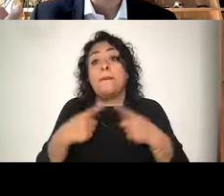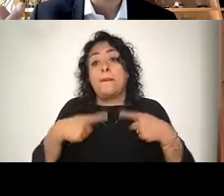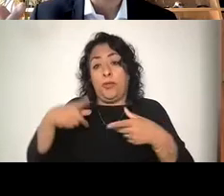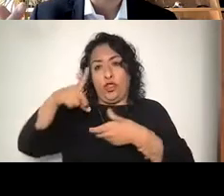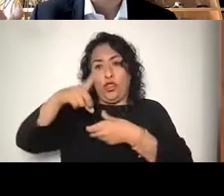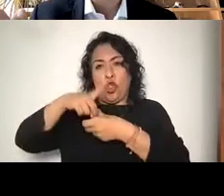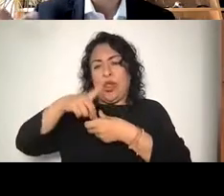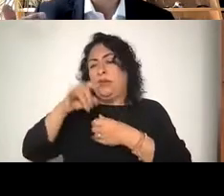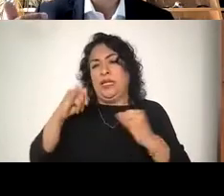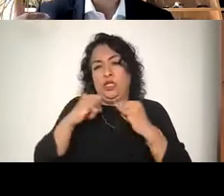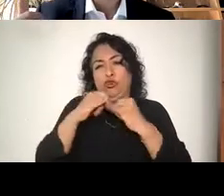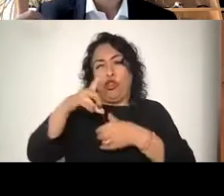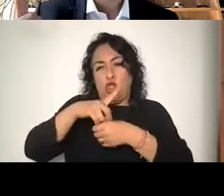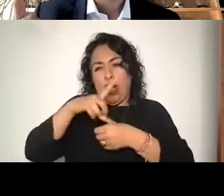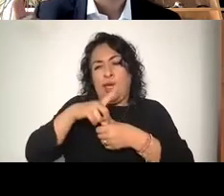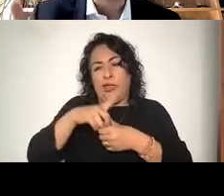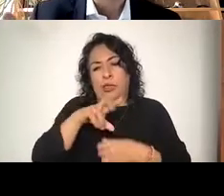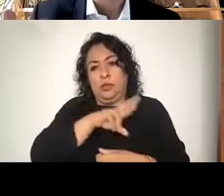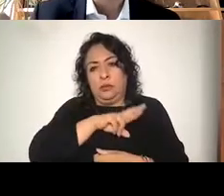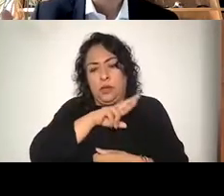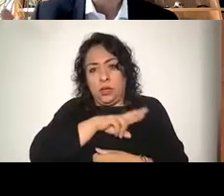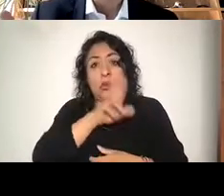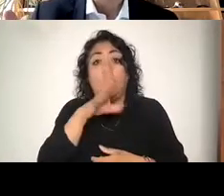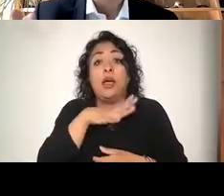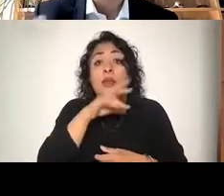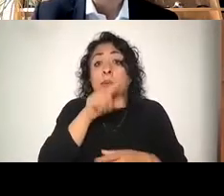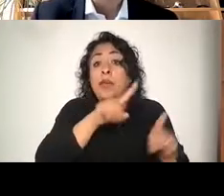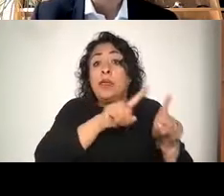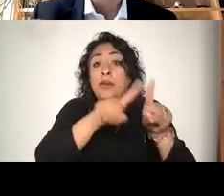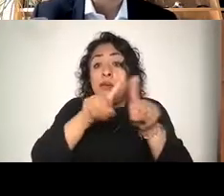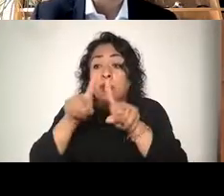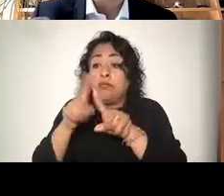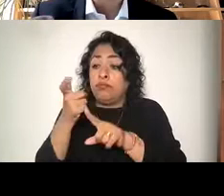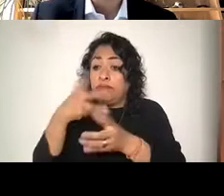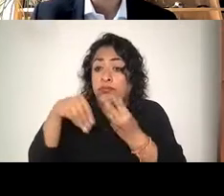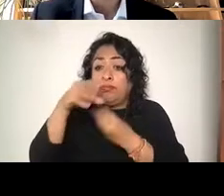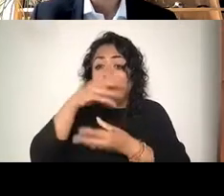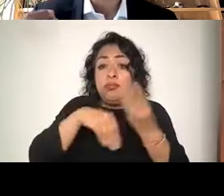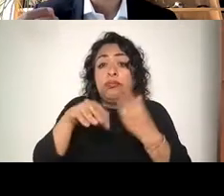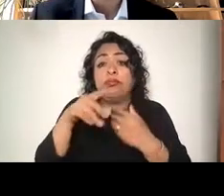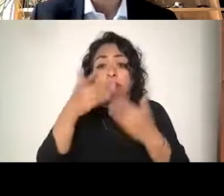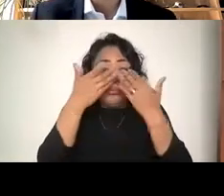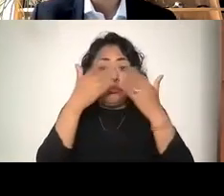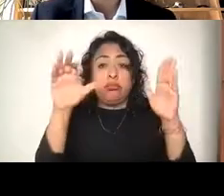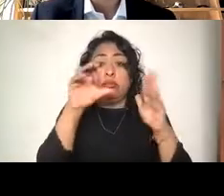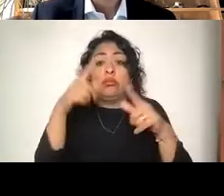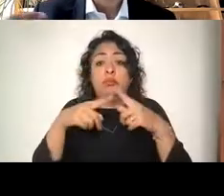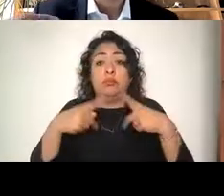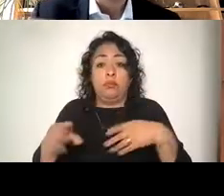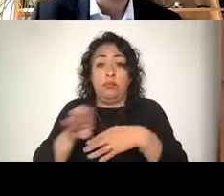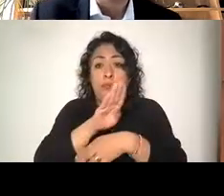donantes particulares, diversificar los ingresos y sensibilizar a los